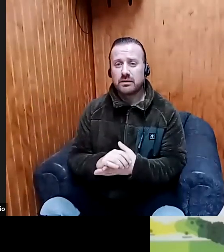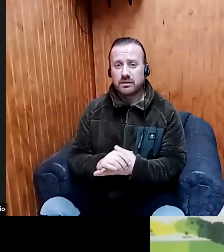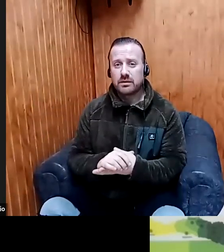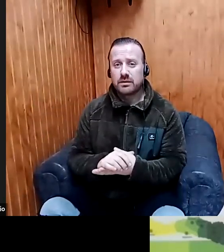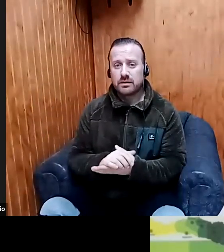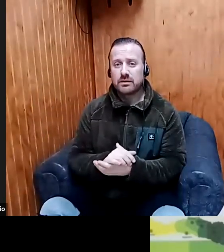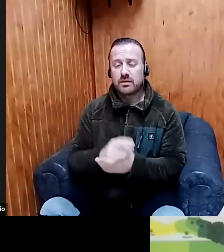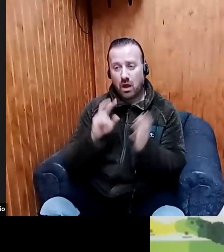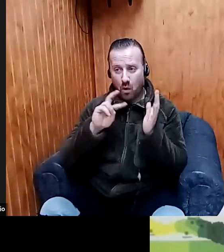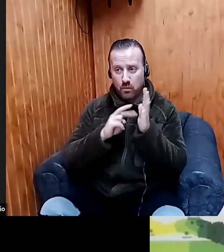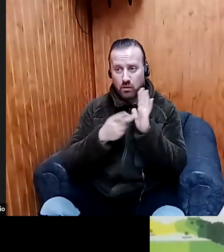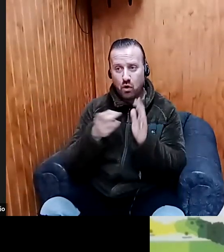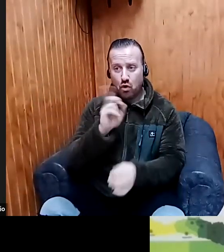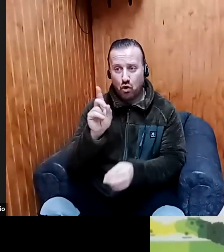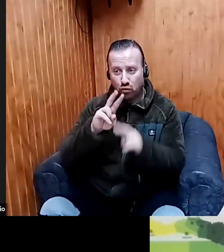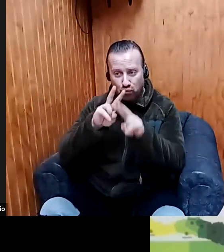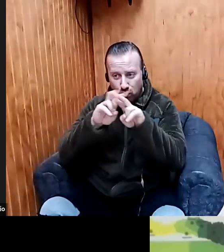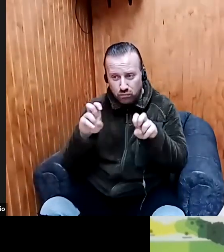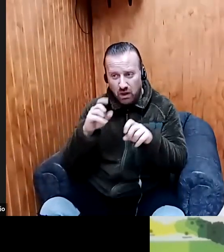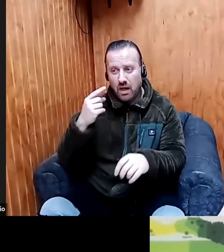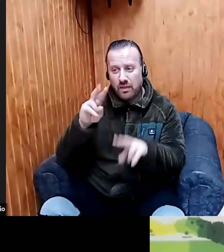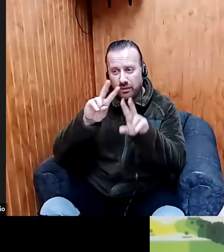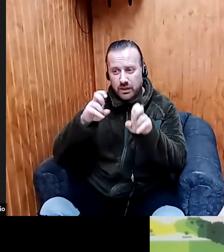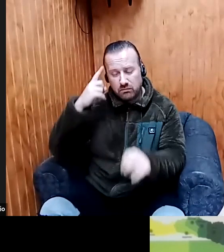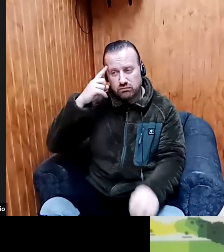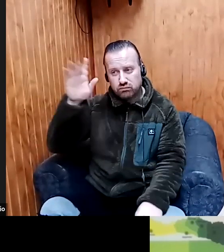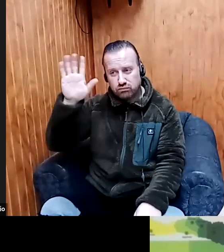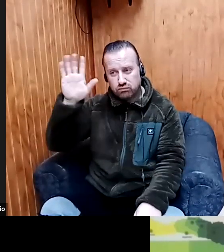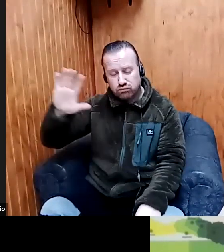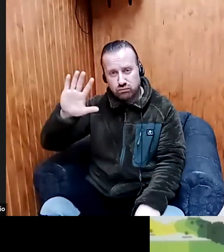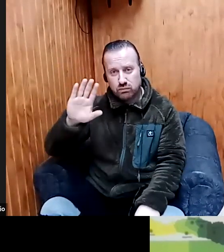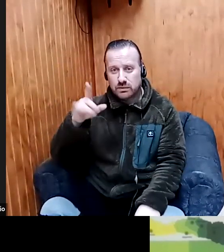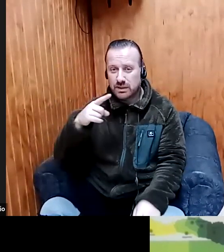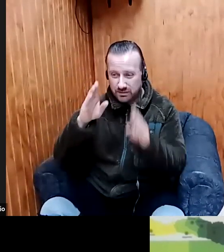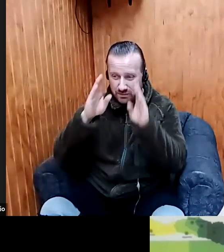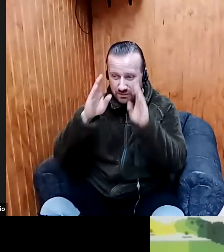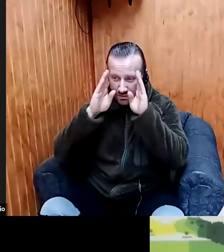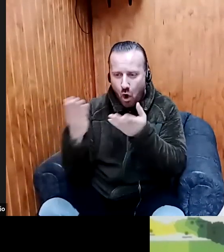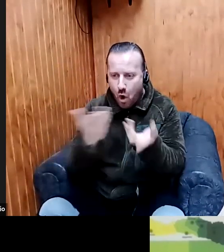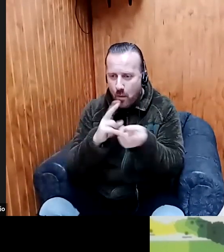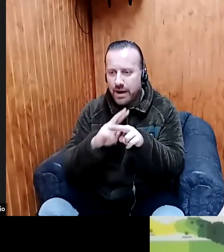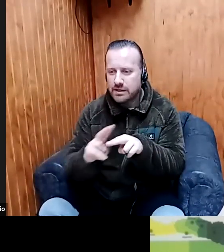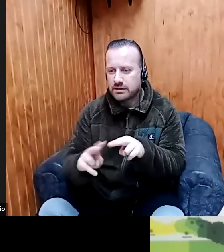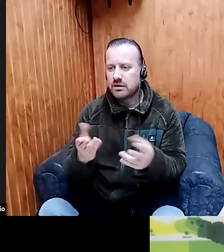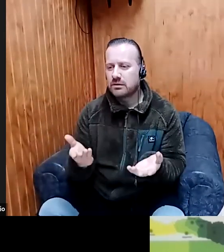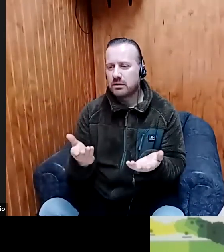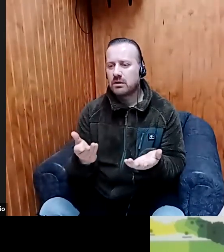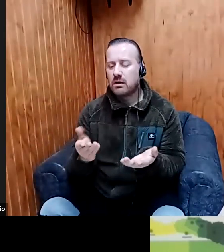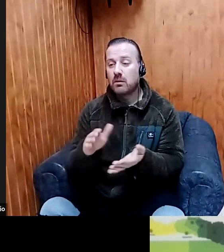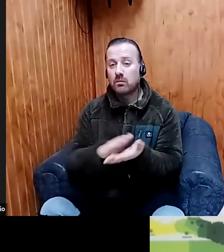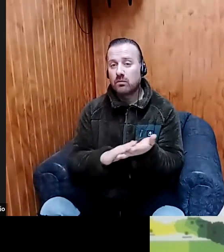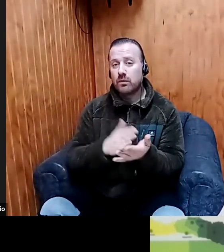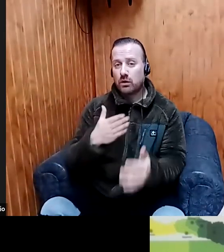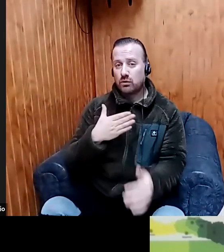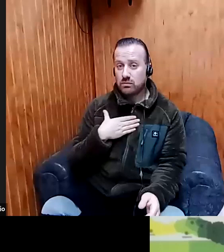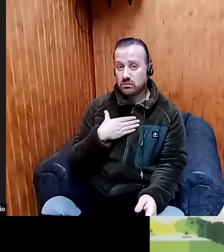El problema no es centrados en contenidos. Para mí el problema es centrados en la reproducción de contenidos. O sea, es decir, yo estoy,